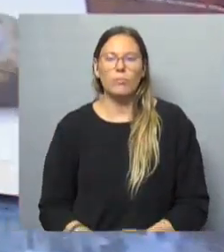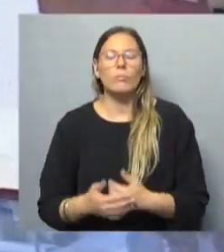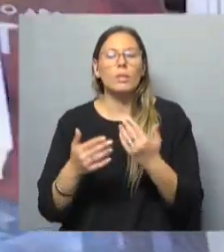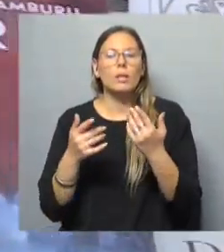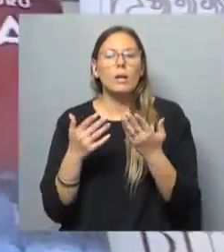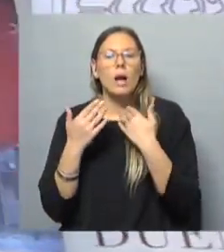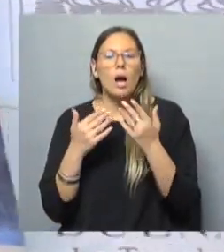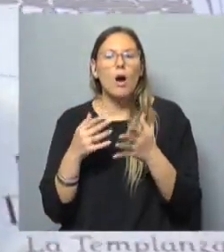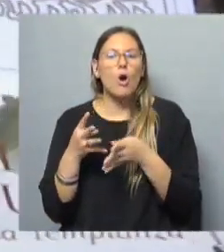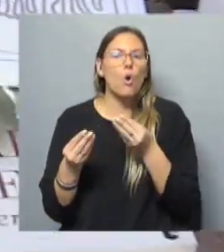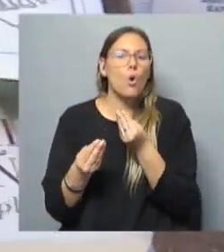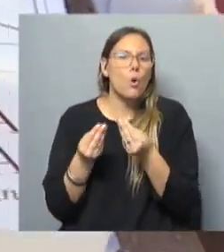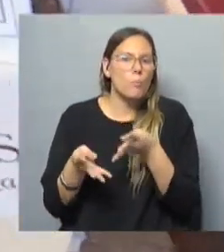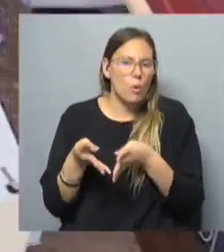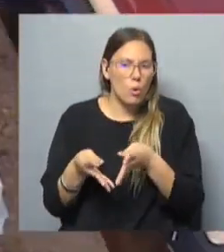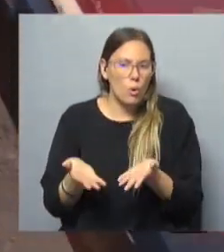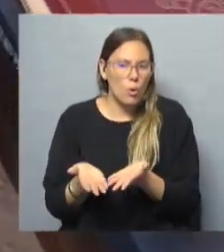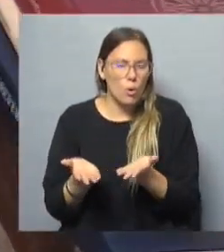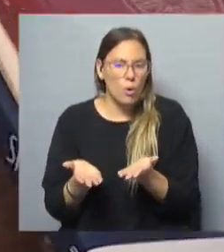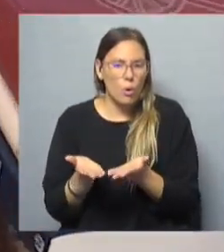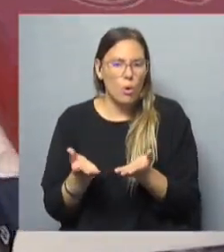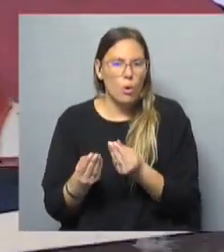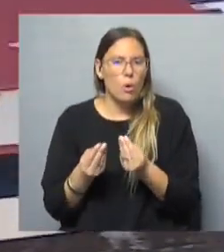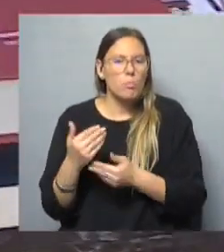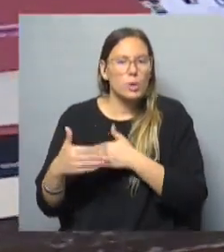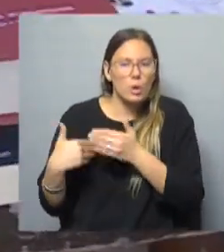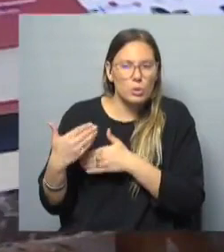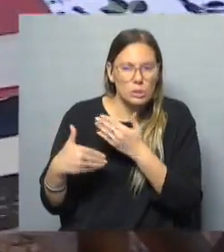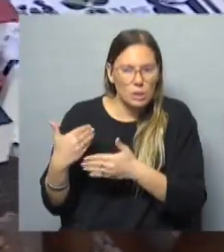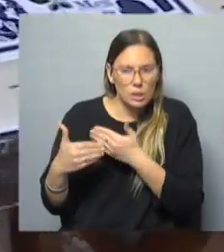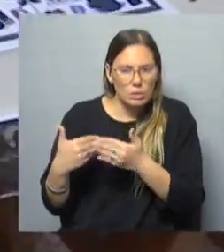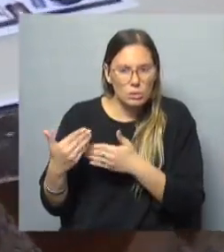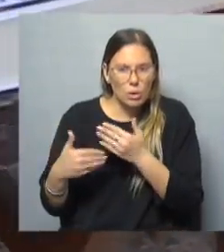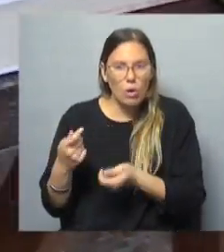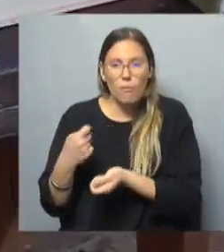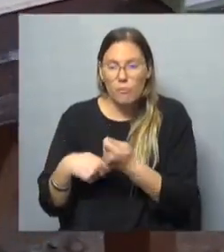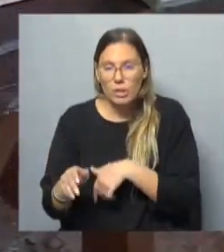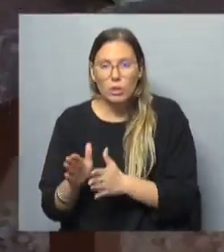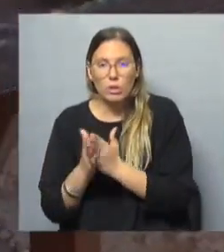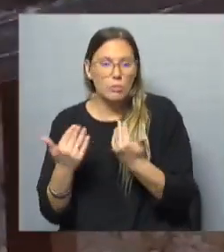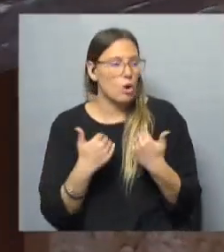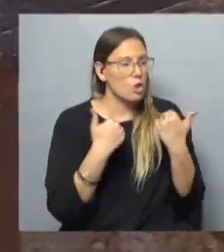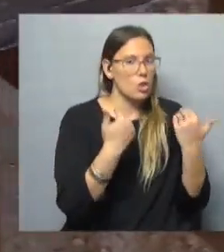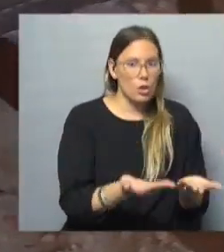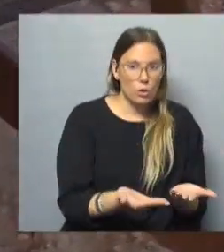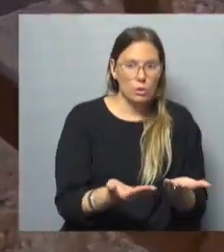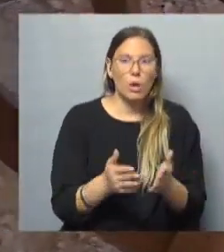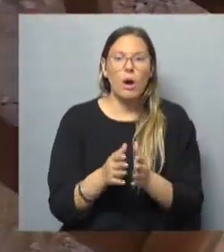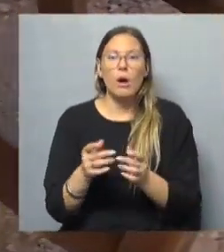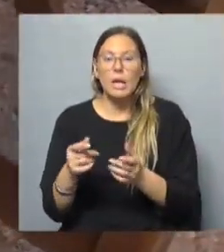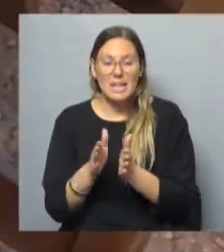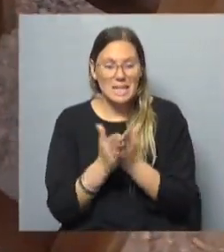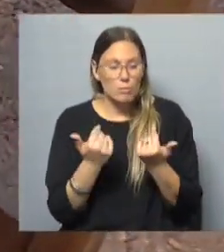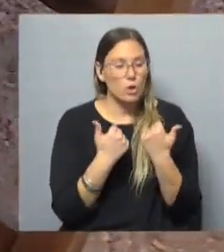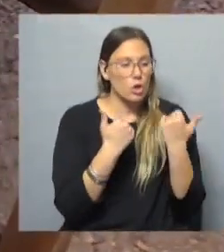Hablando sobre el funcionamiento de todo esto, ¿cómo es ese proceso de, bueno, vendo un libro, dono otro? El libro que se dona